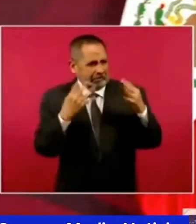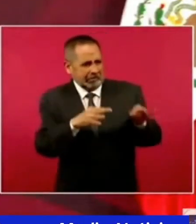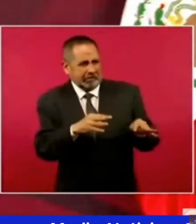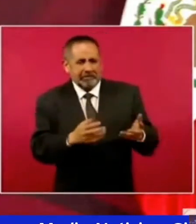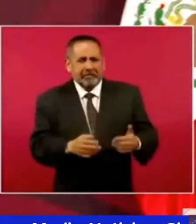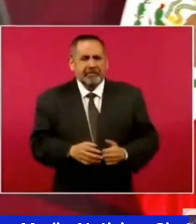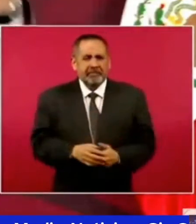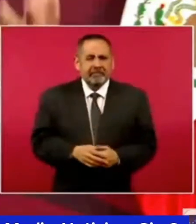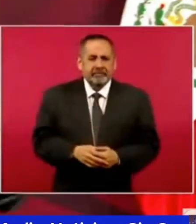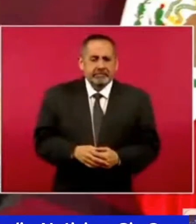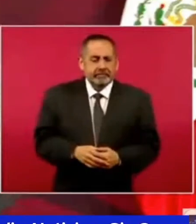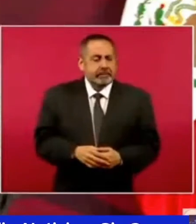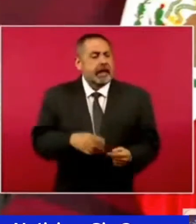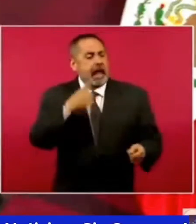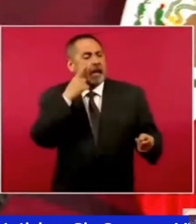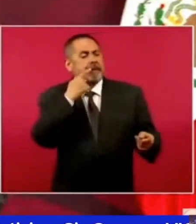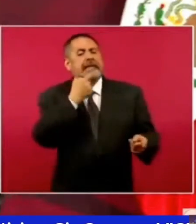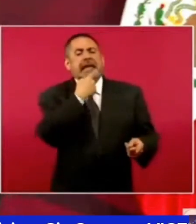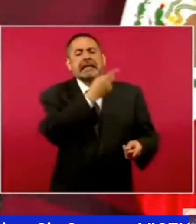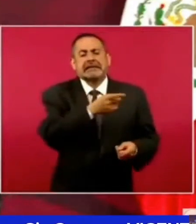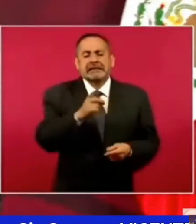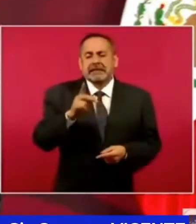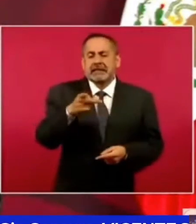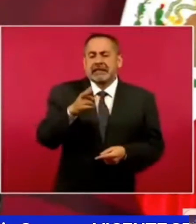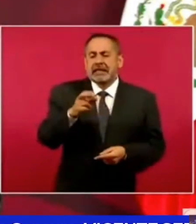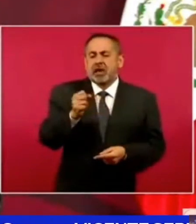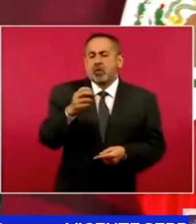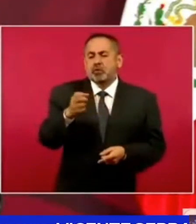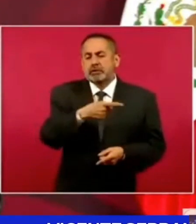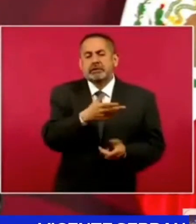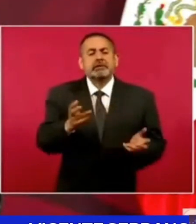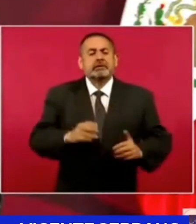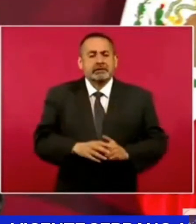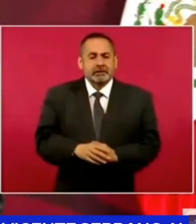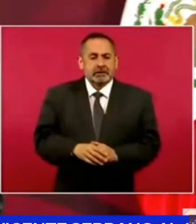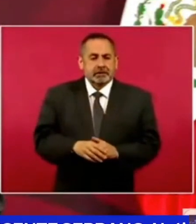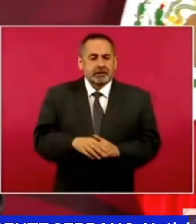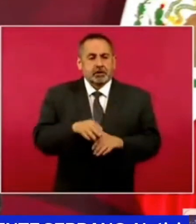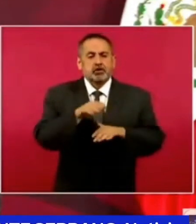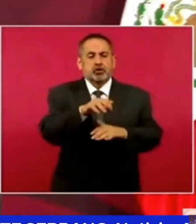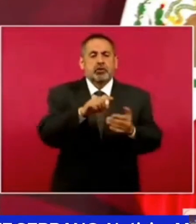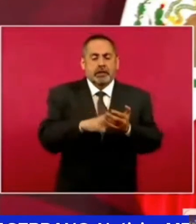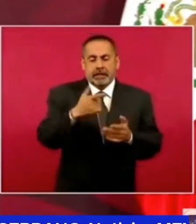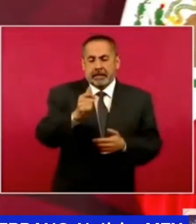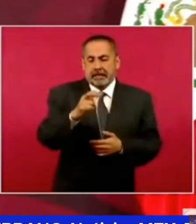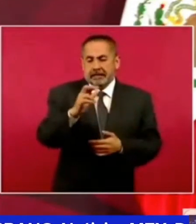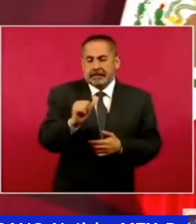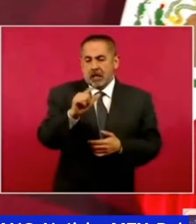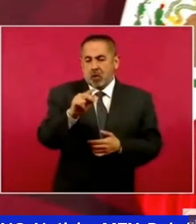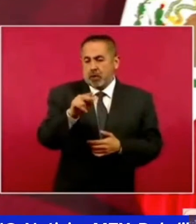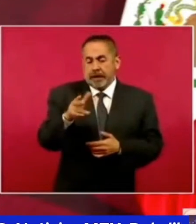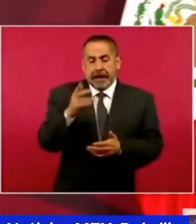a ver qué va a decir sobre García Luna